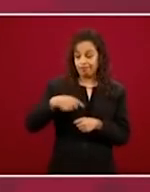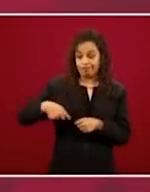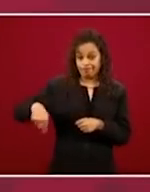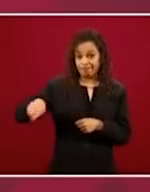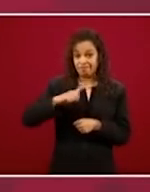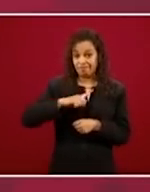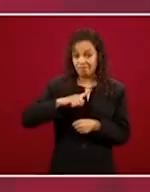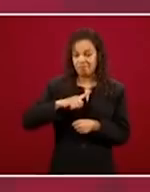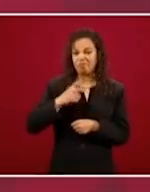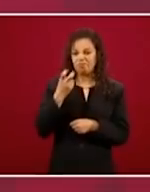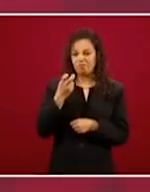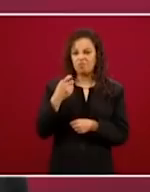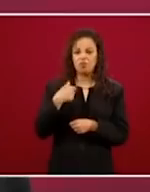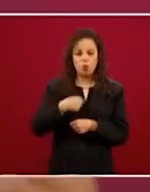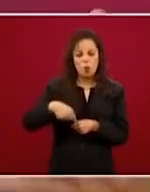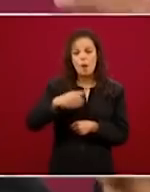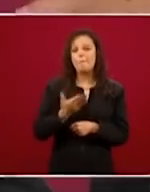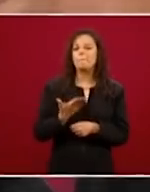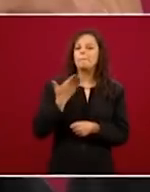pedimos es